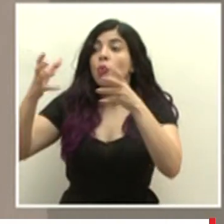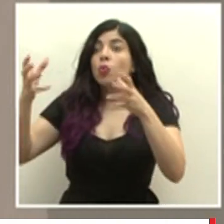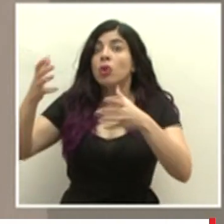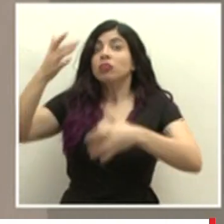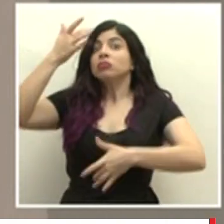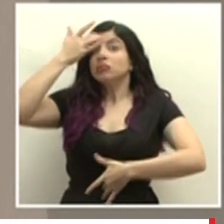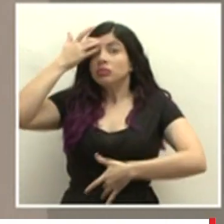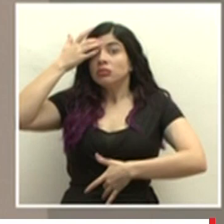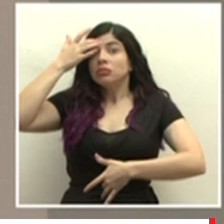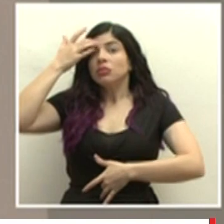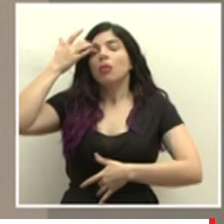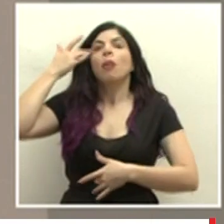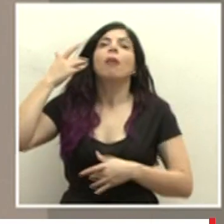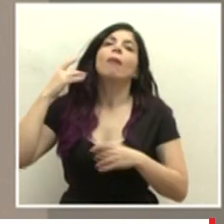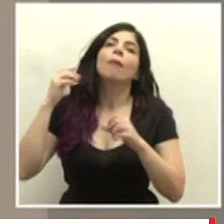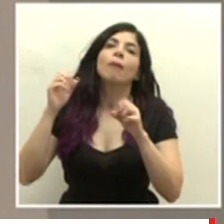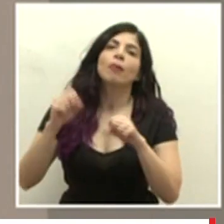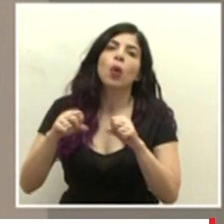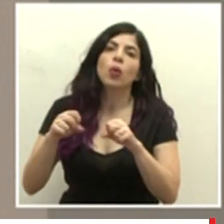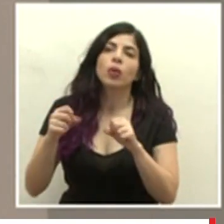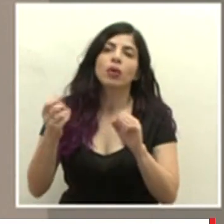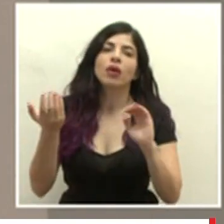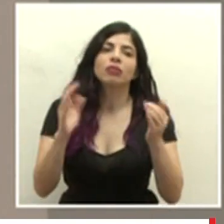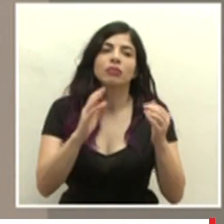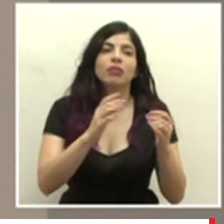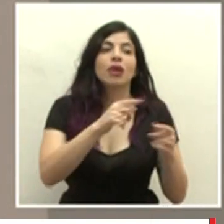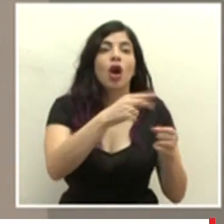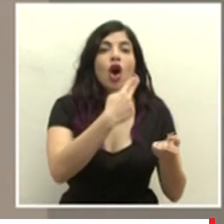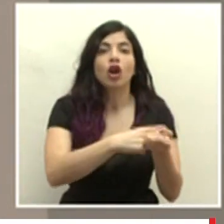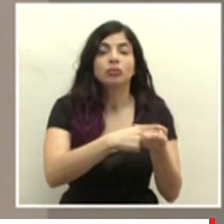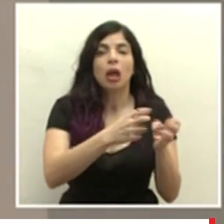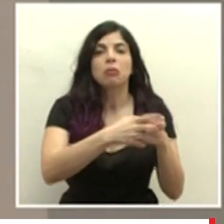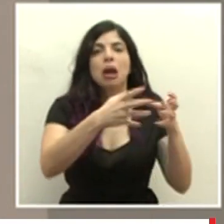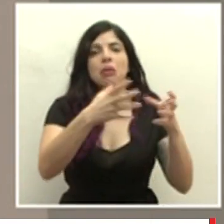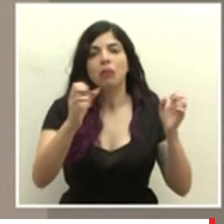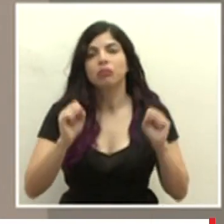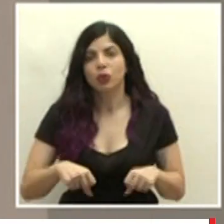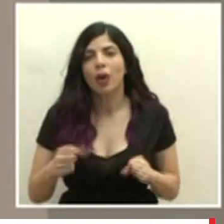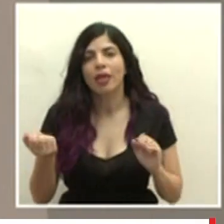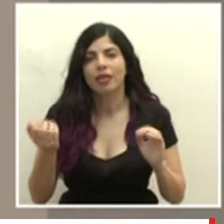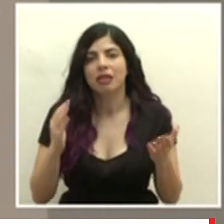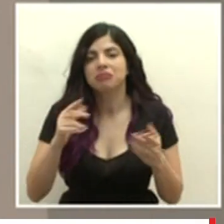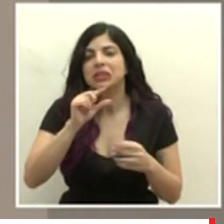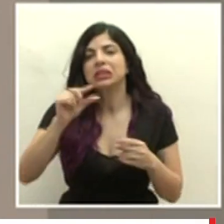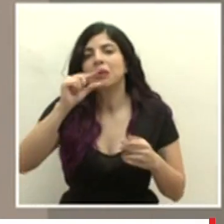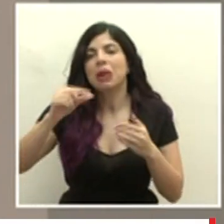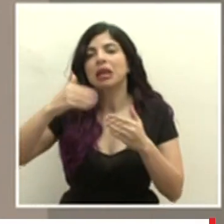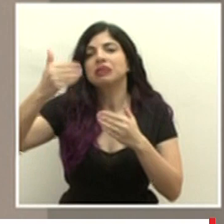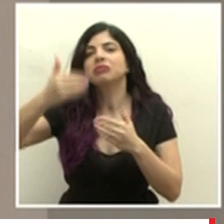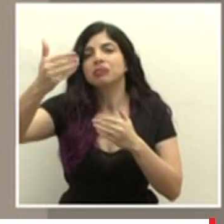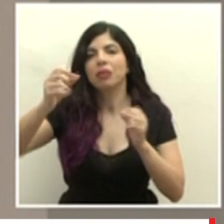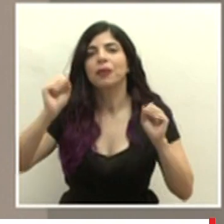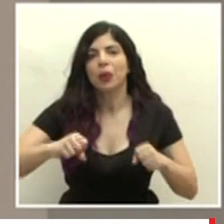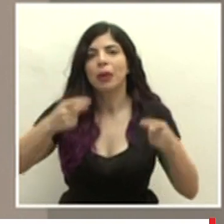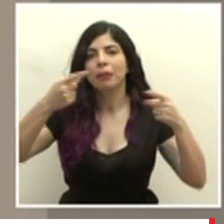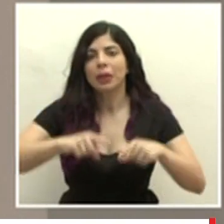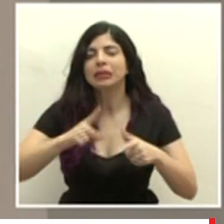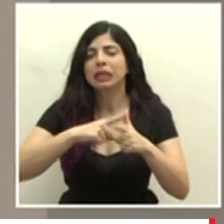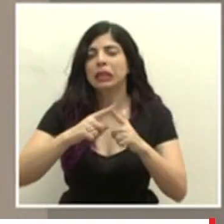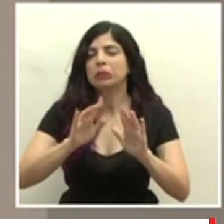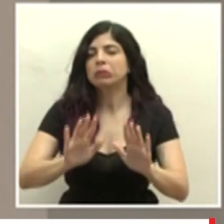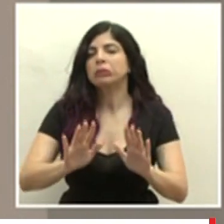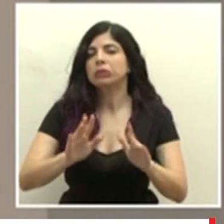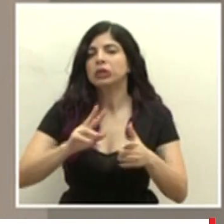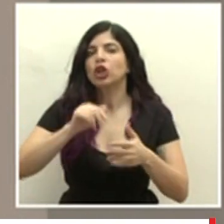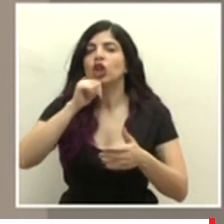también manifestar en aumento de hospitalizaciones algunas semanas después. Entonces tampoco